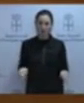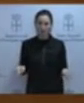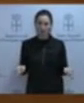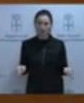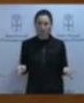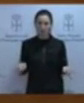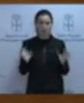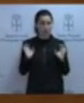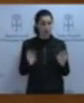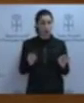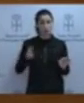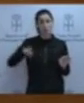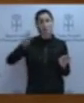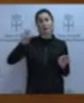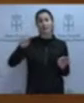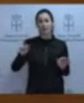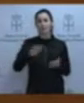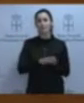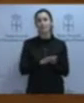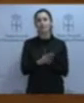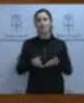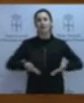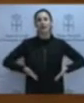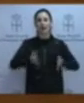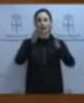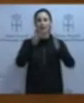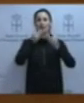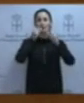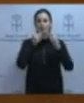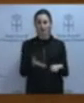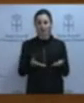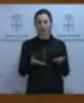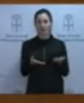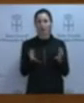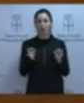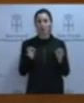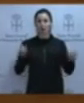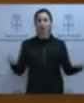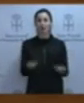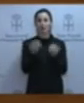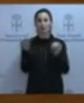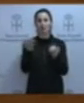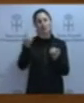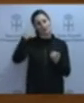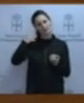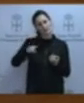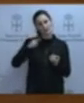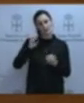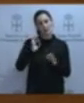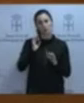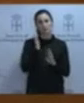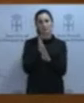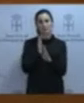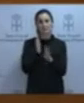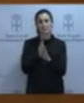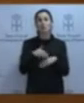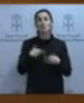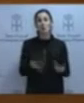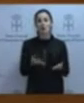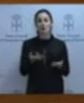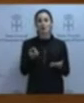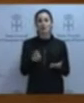Precisamente, señora de la Mata, porque les carreteres estean en bon estado, hay que actuar sobre las causas que afecten a la su degradación y